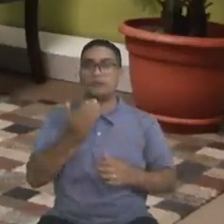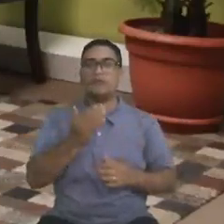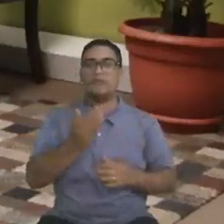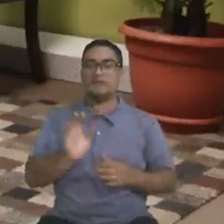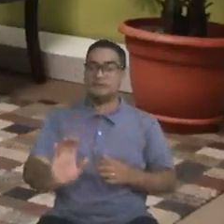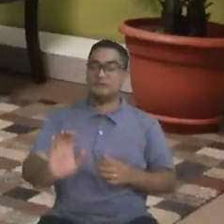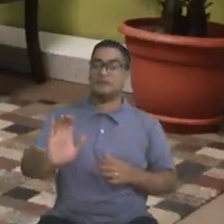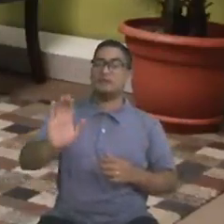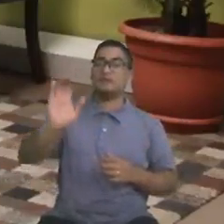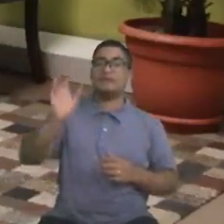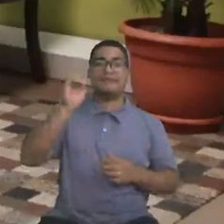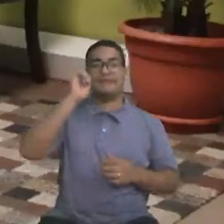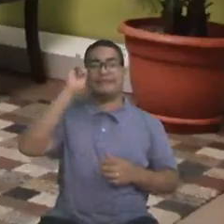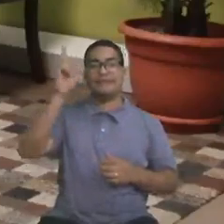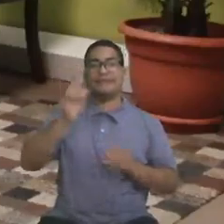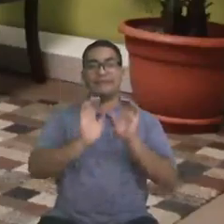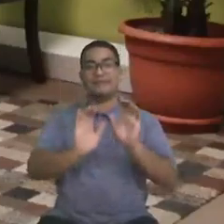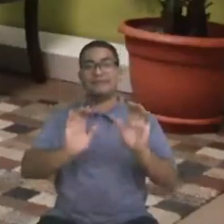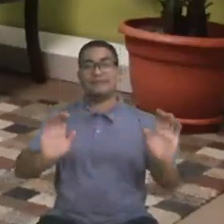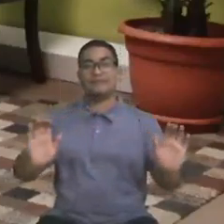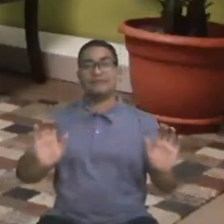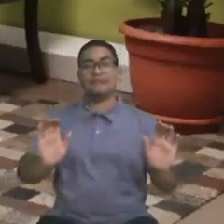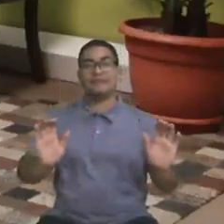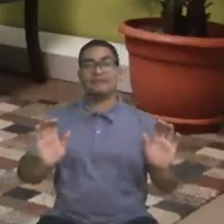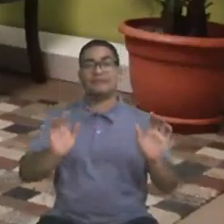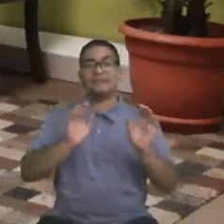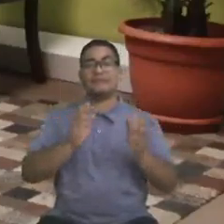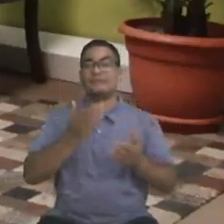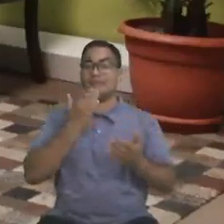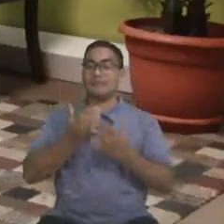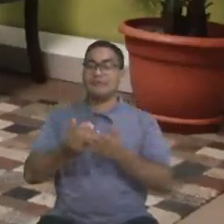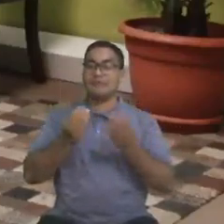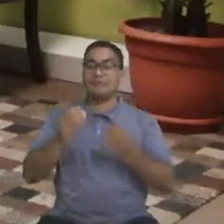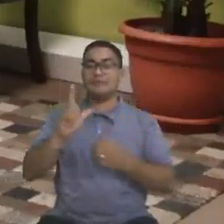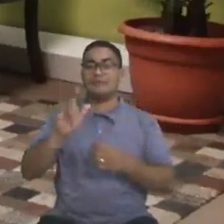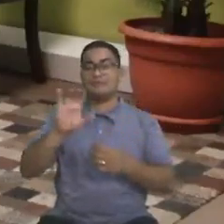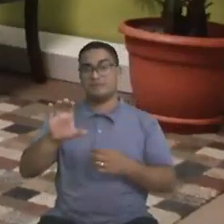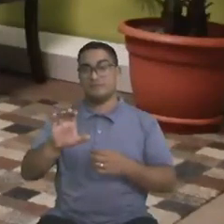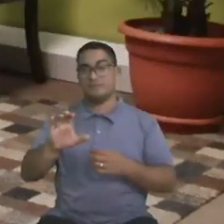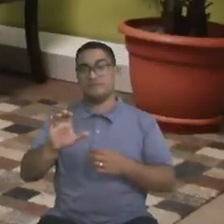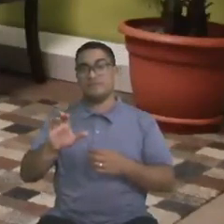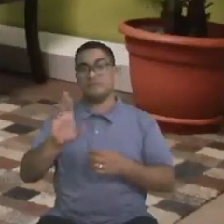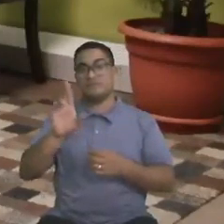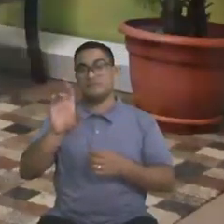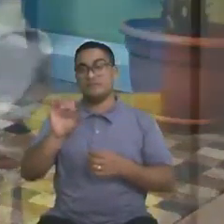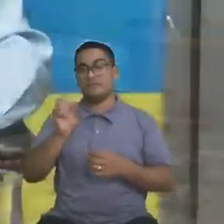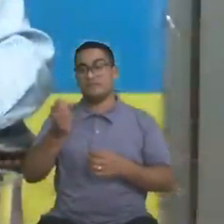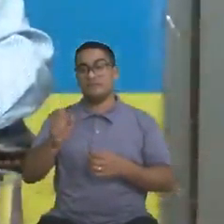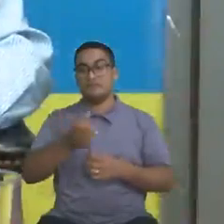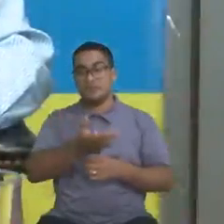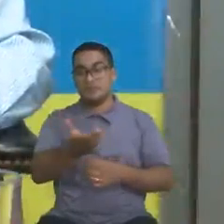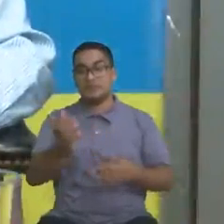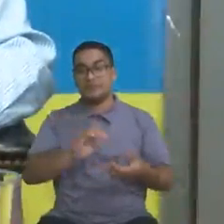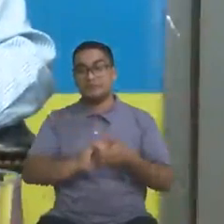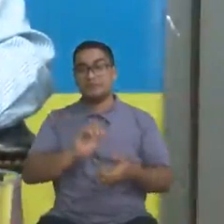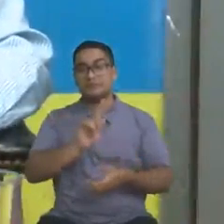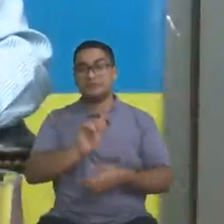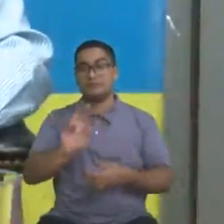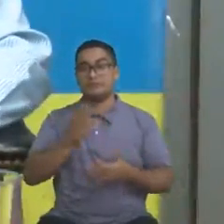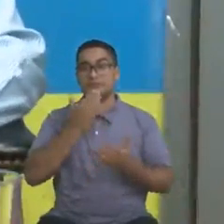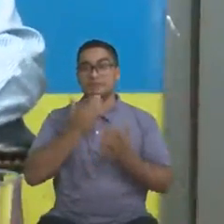Correcto. Así que, bueno, le agradecemos a la licenciada Rosa Acevedo por su valioso tiempo. Gracias por hablarnos sobre este tema tan